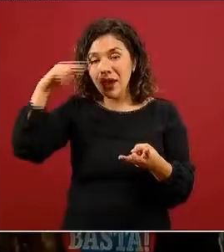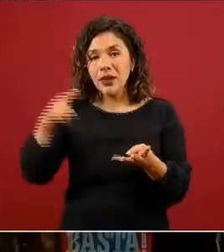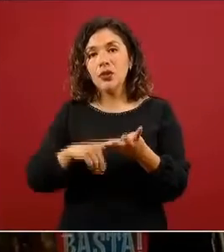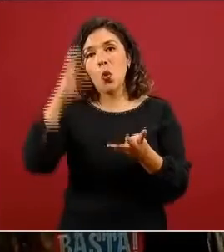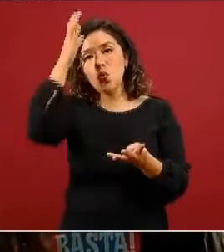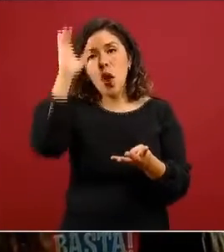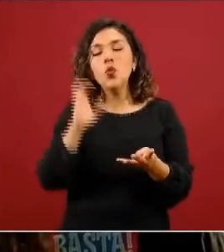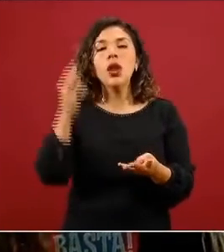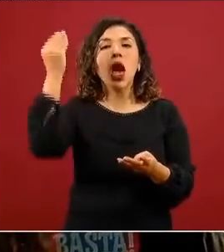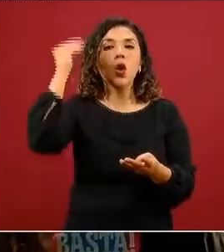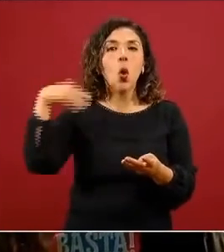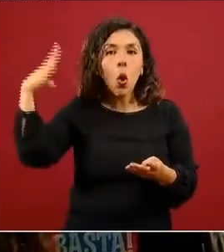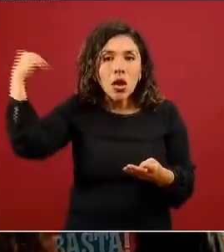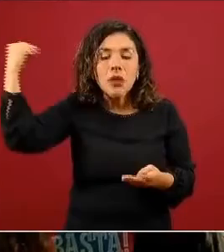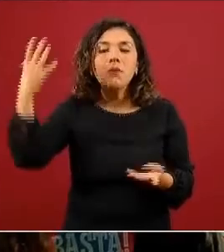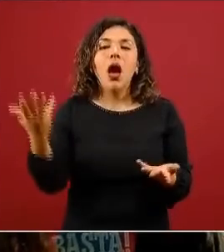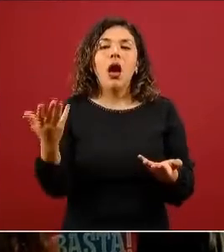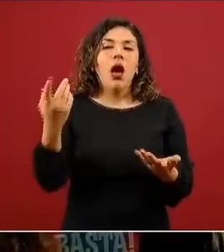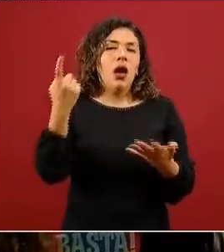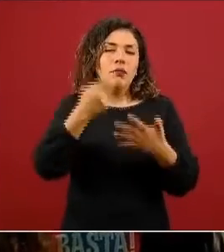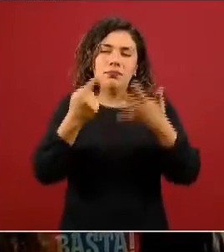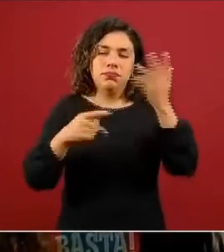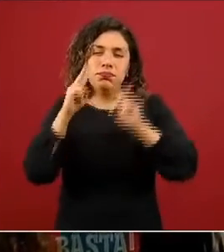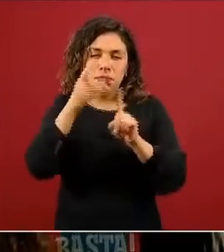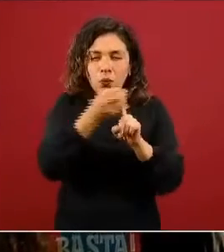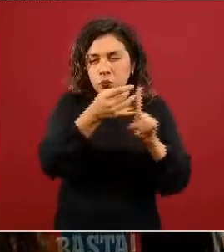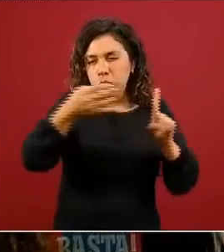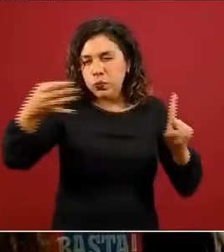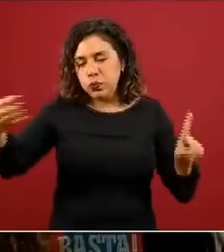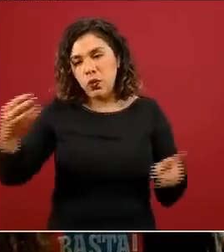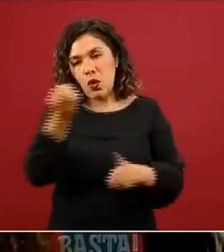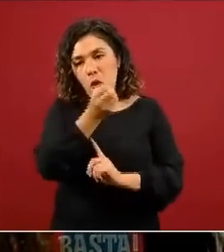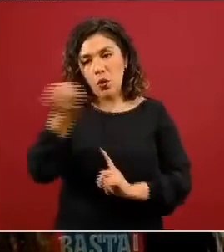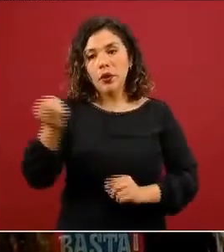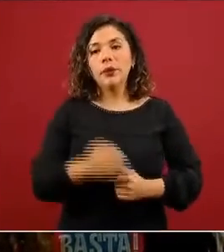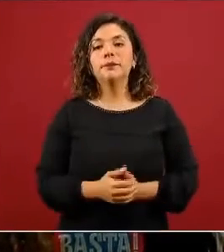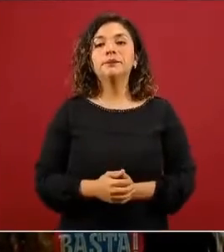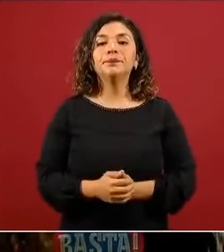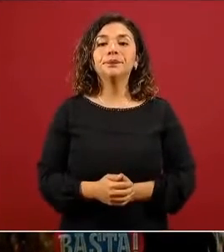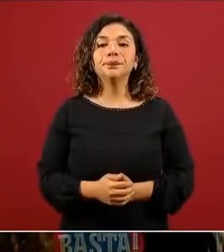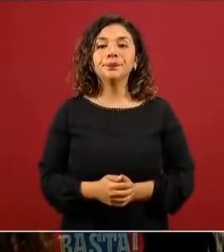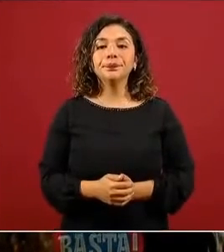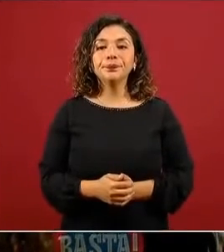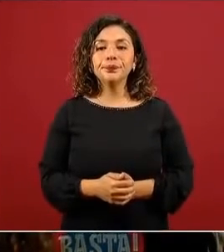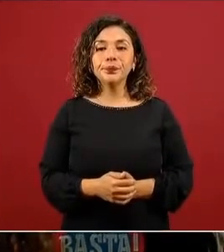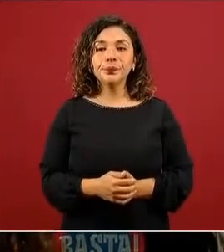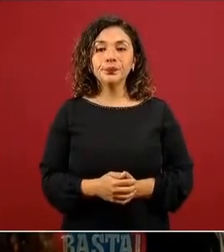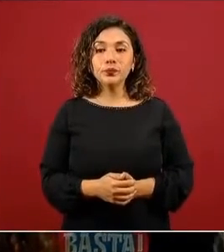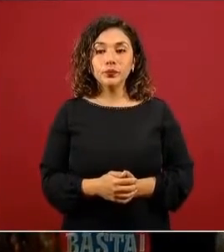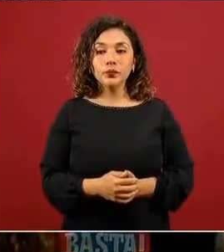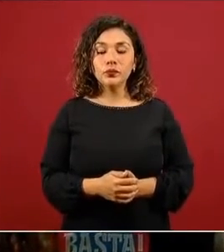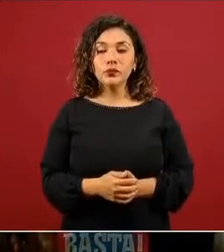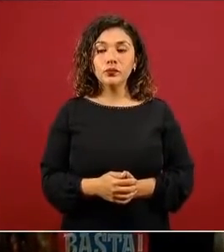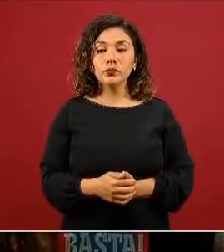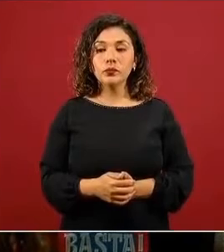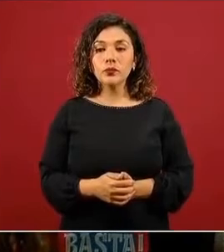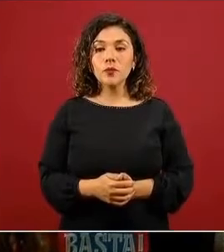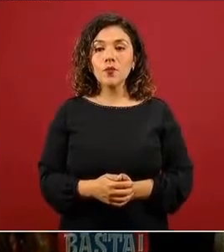Coahuila, Colima, etcétera, las entidades que se ven en el orden mencionado. La siguiente.